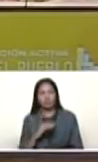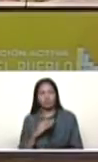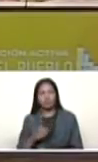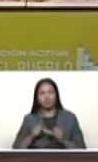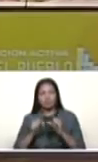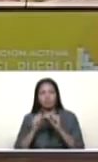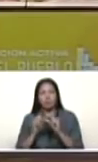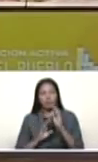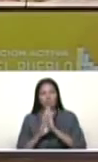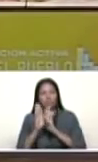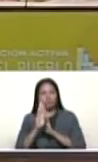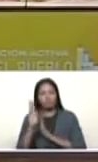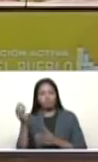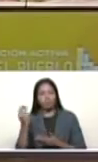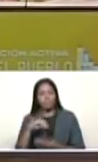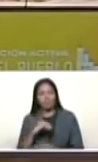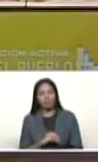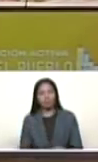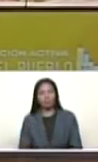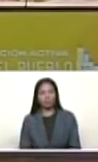sigamos avanzando,